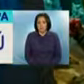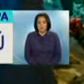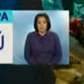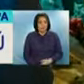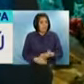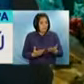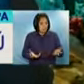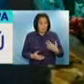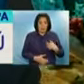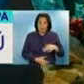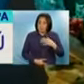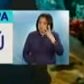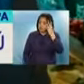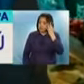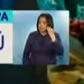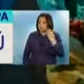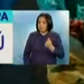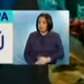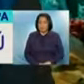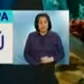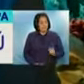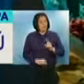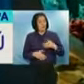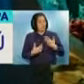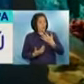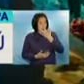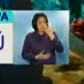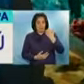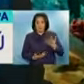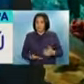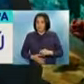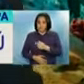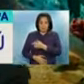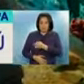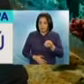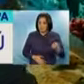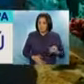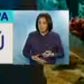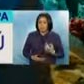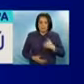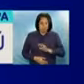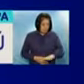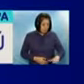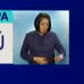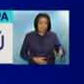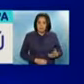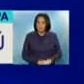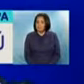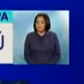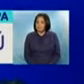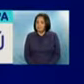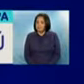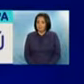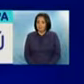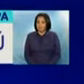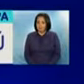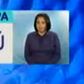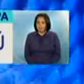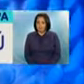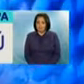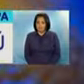Sí, es una experiencia inolvidable. Y más que todo esto es más que todo para los niños.